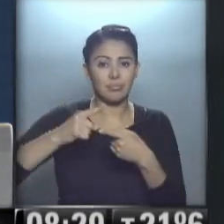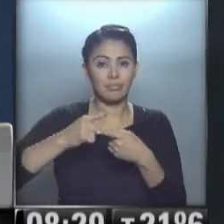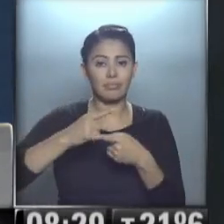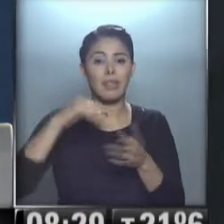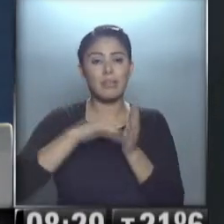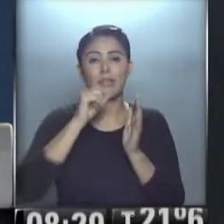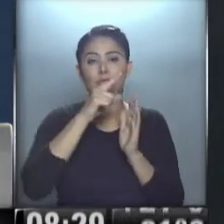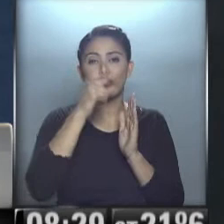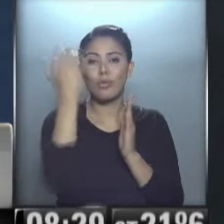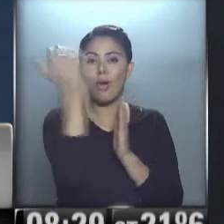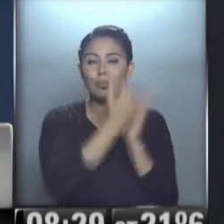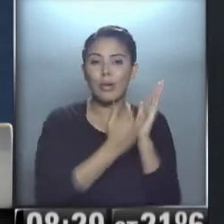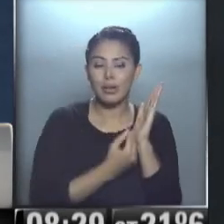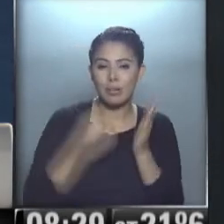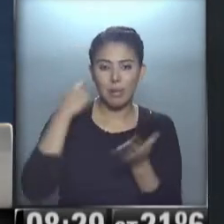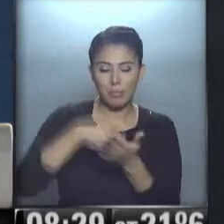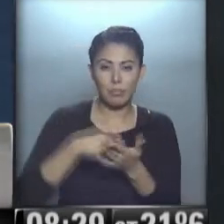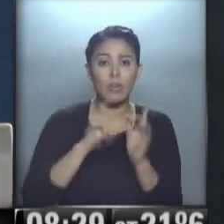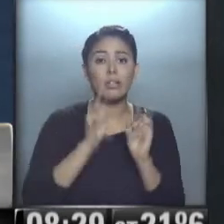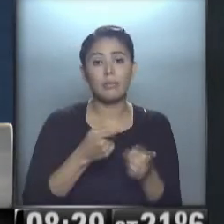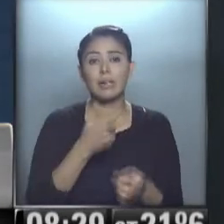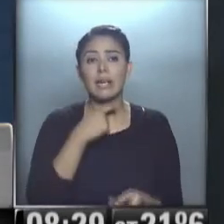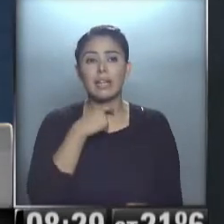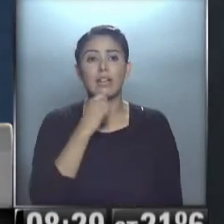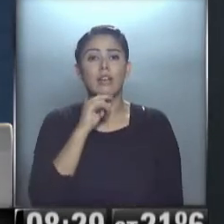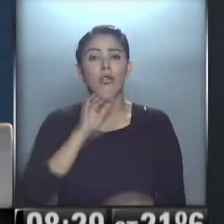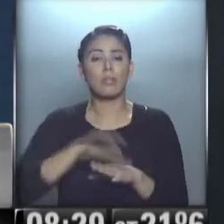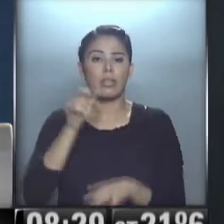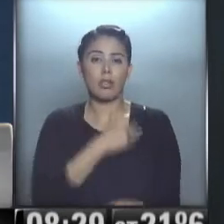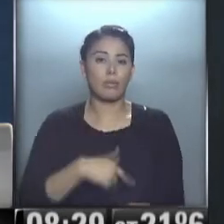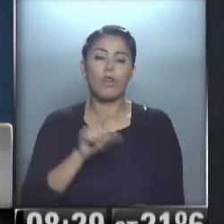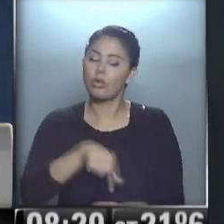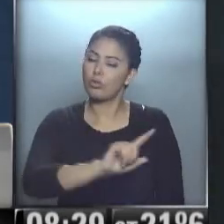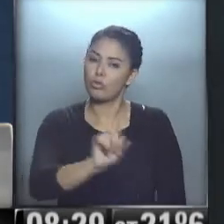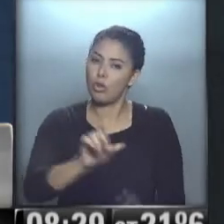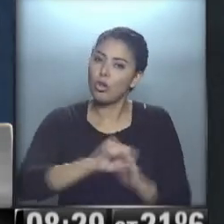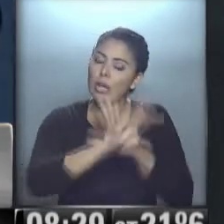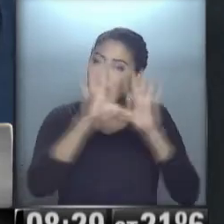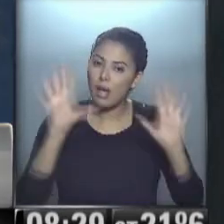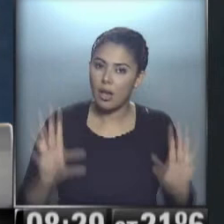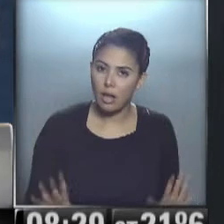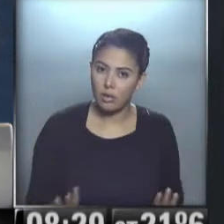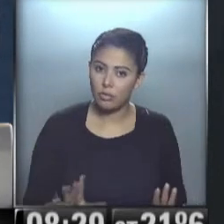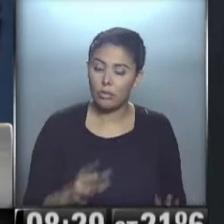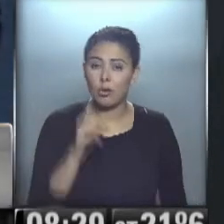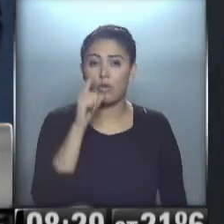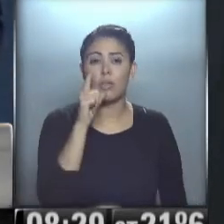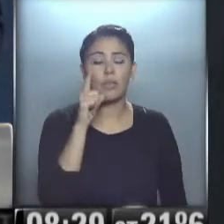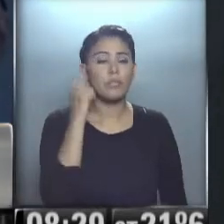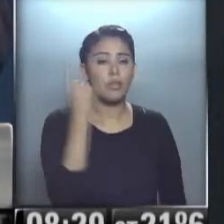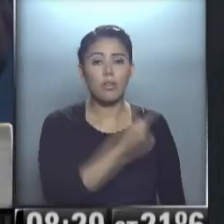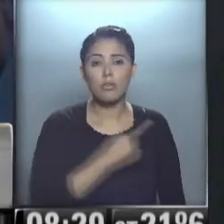su programa fiscal y que se pretenda ser financiado por el Estado Nacional. Eso queda claro porque nosotros